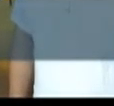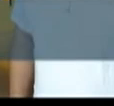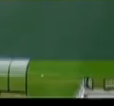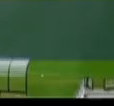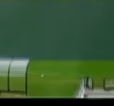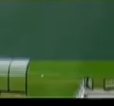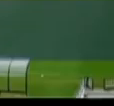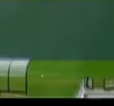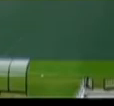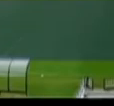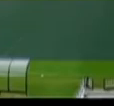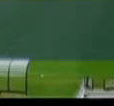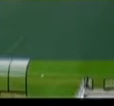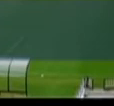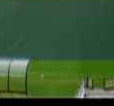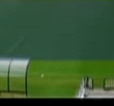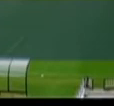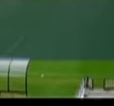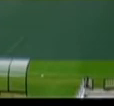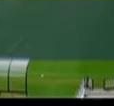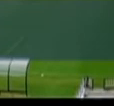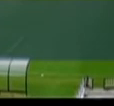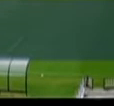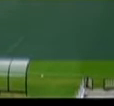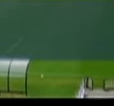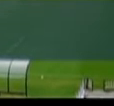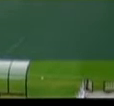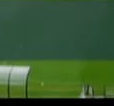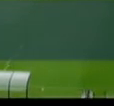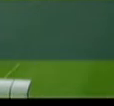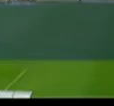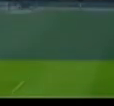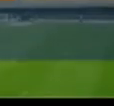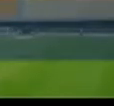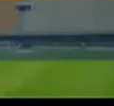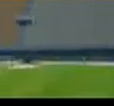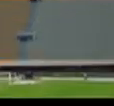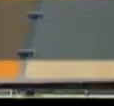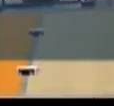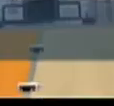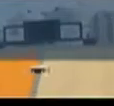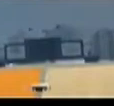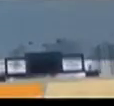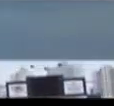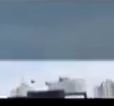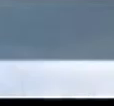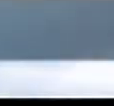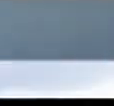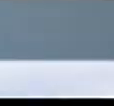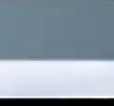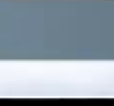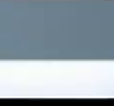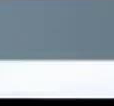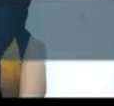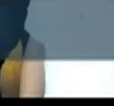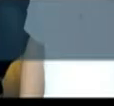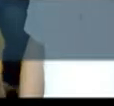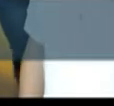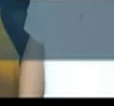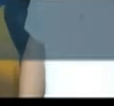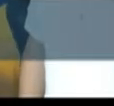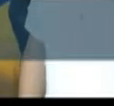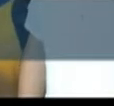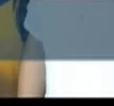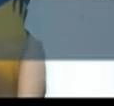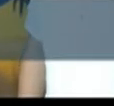leer y contar como que es esportiva es parte tanto de la cultura como de estar en los país es como salir